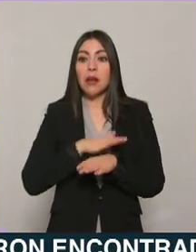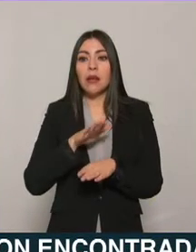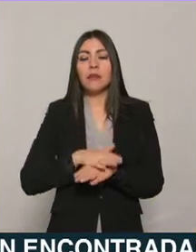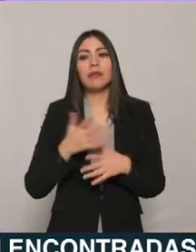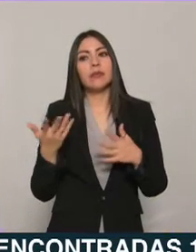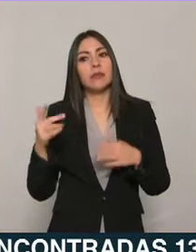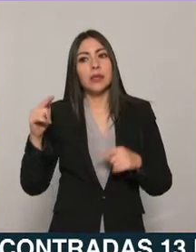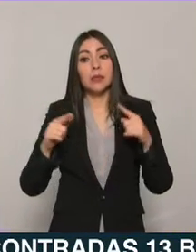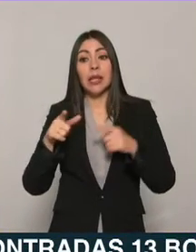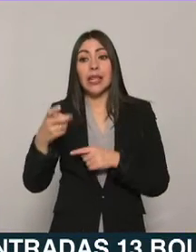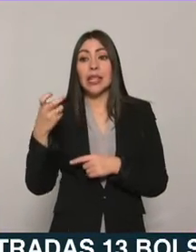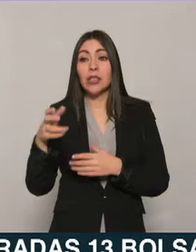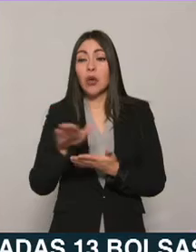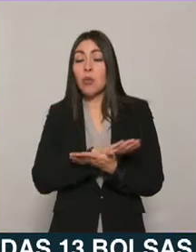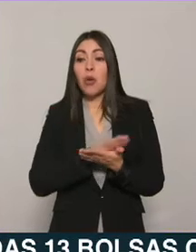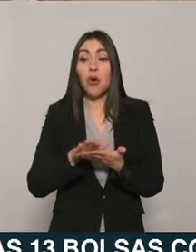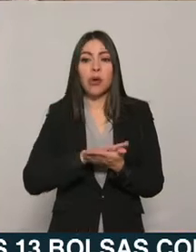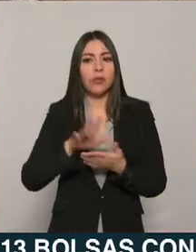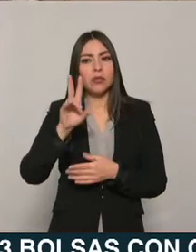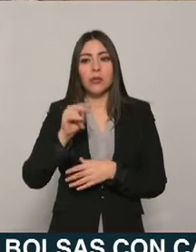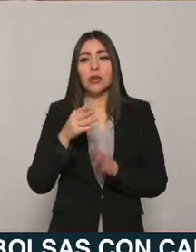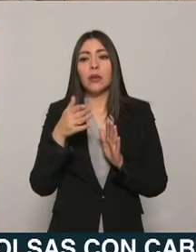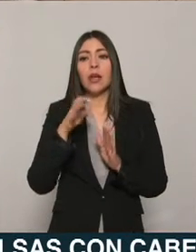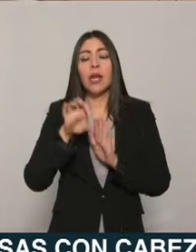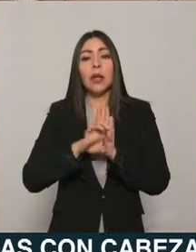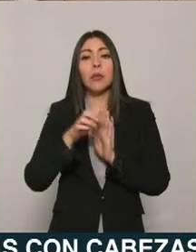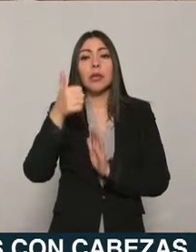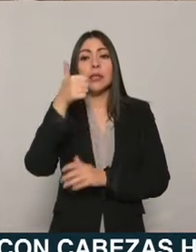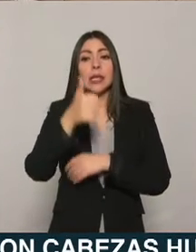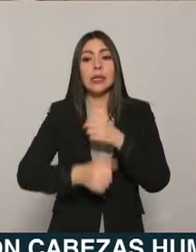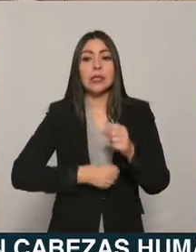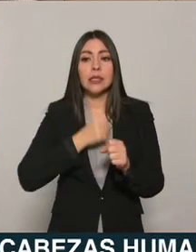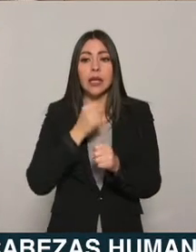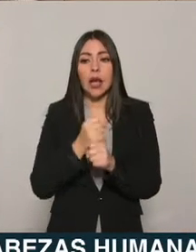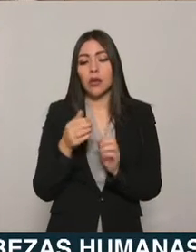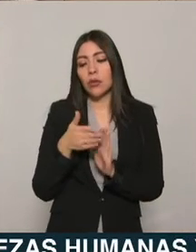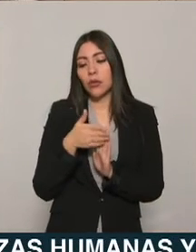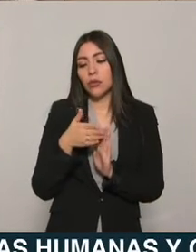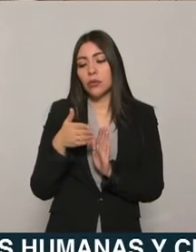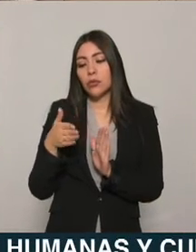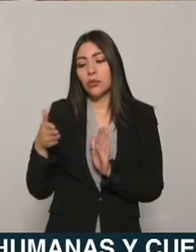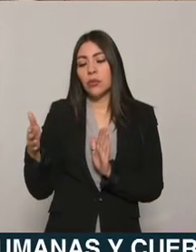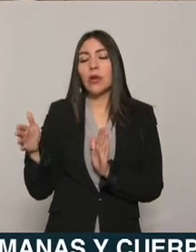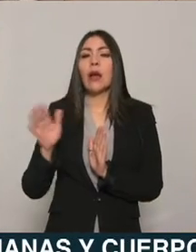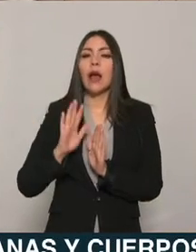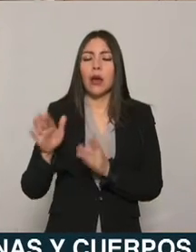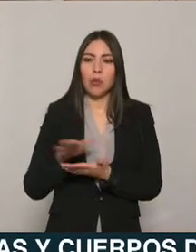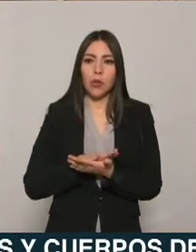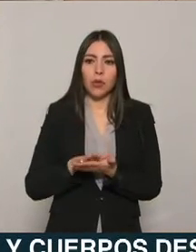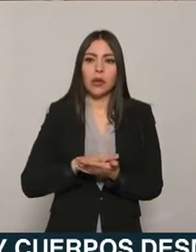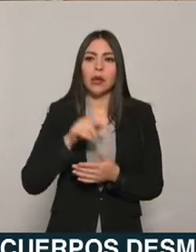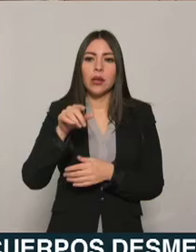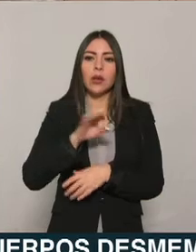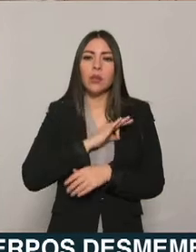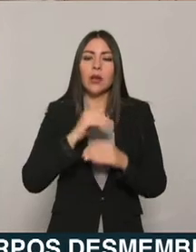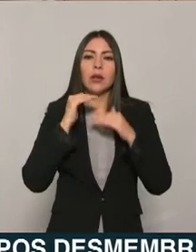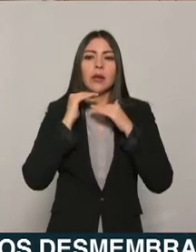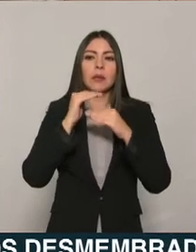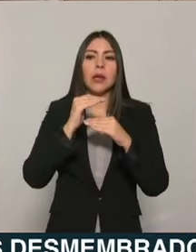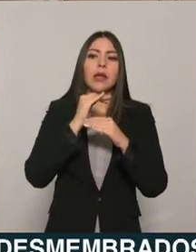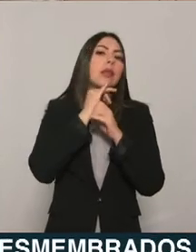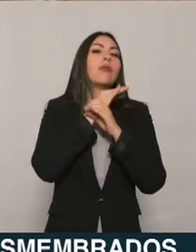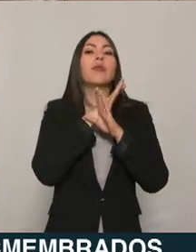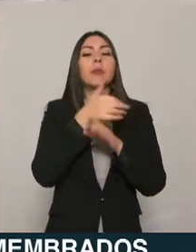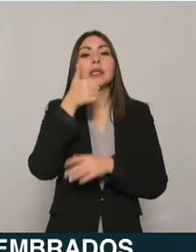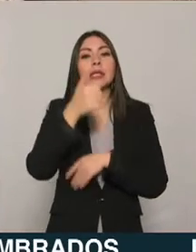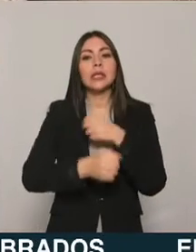historial no se borra. Bueno, se borra después de 6 años. El buró, por ley, solo puede tener información de hasta 6 años de